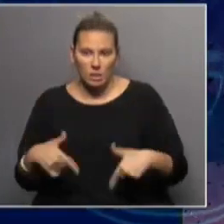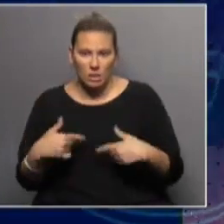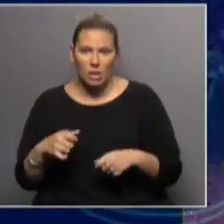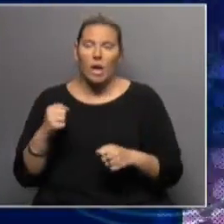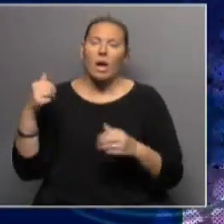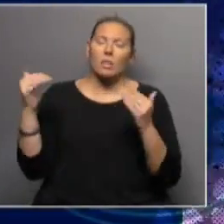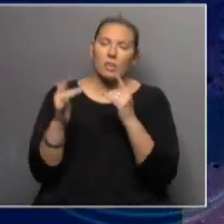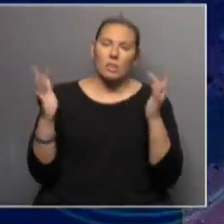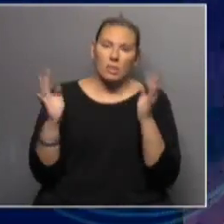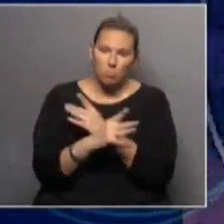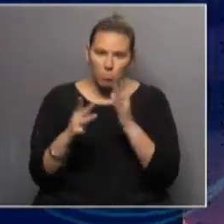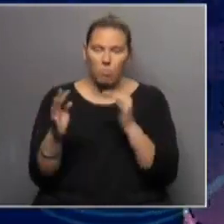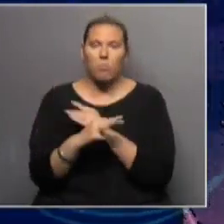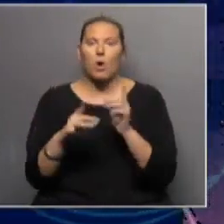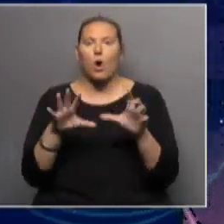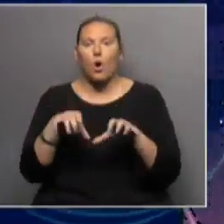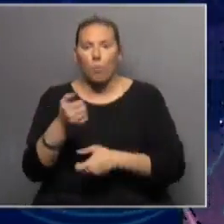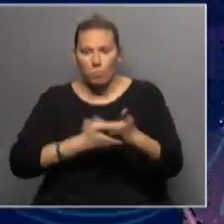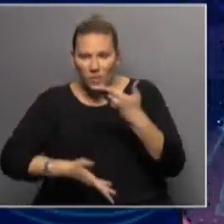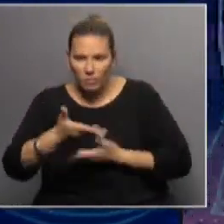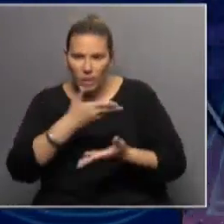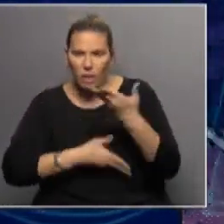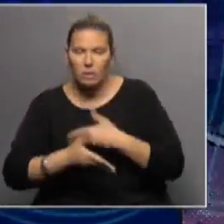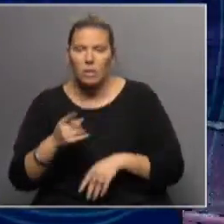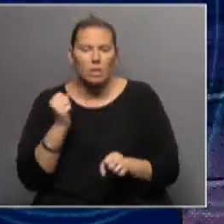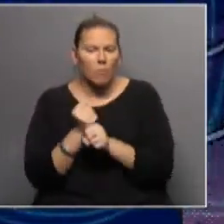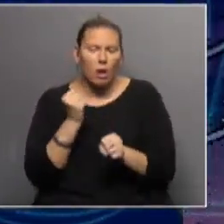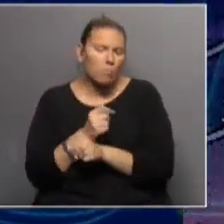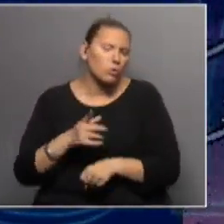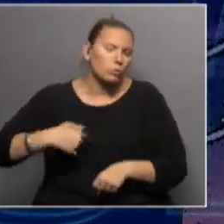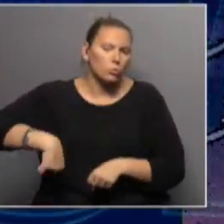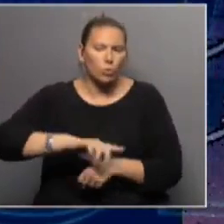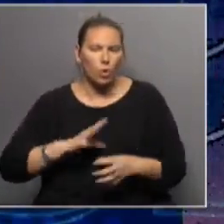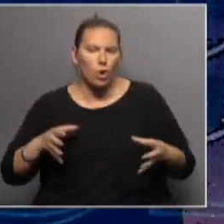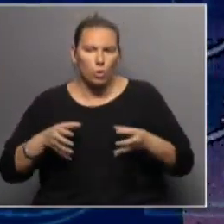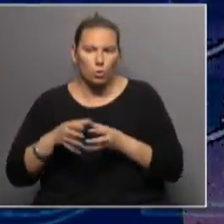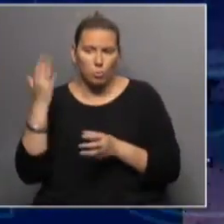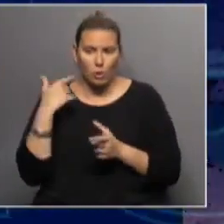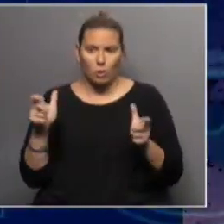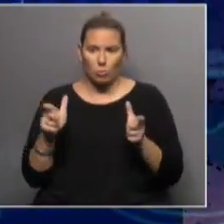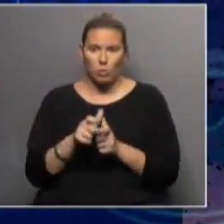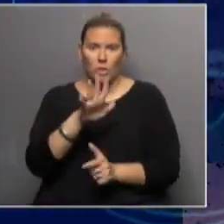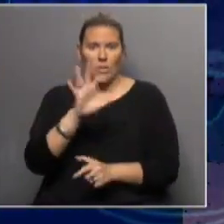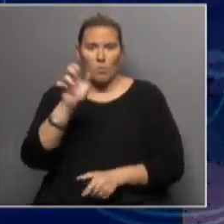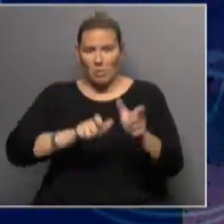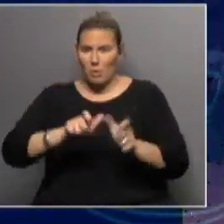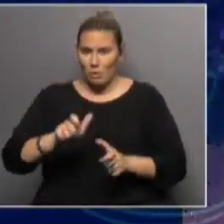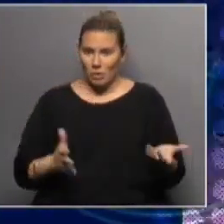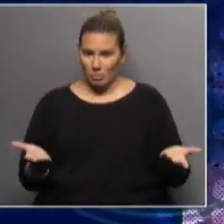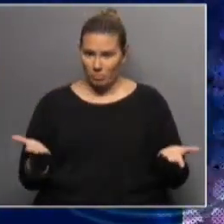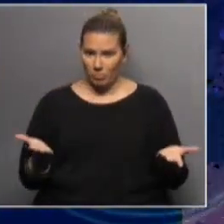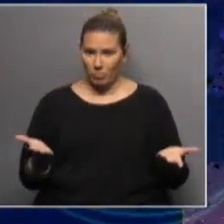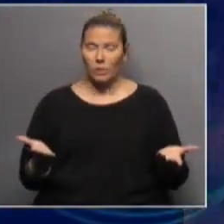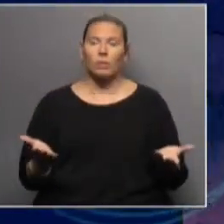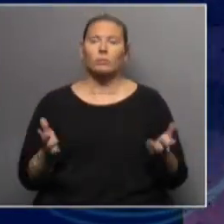limpieza, movilidad, convivencia, ¿no? Trabajamos todos en equipos muy buenos, la verdad que es muy bueno. El otro día en una reunión éramos 50 personas. Un dato